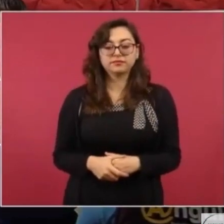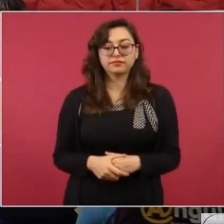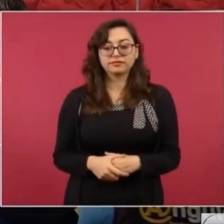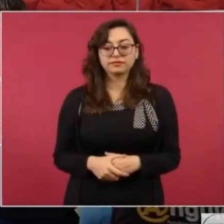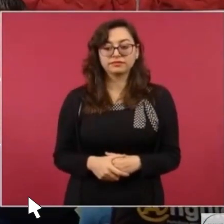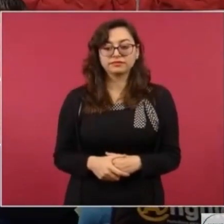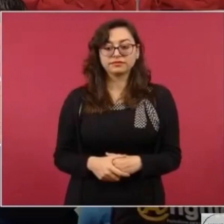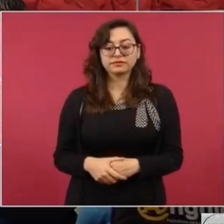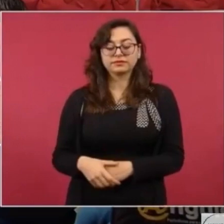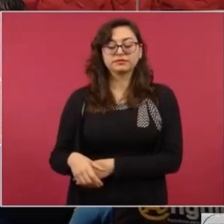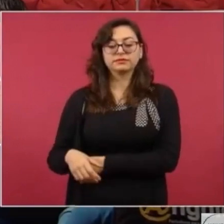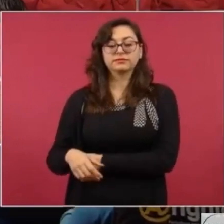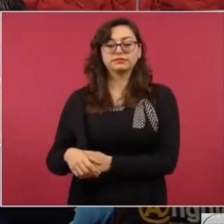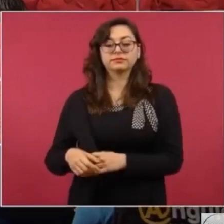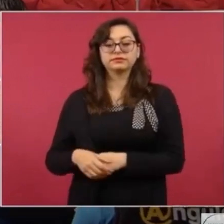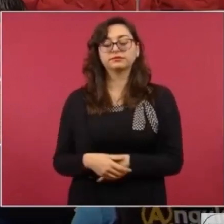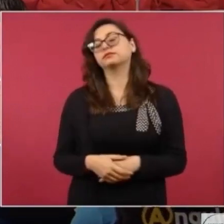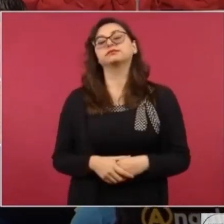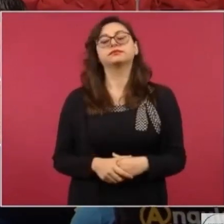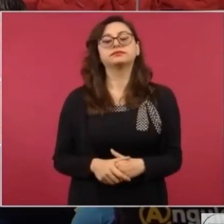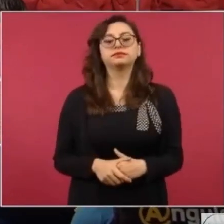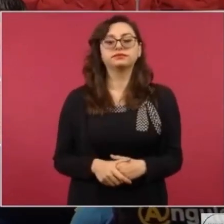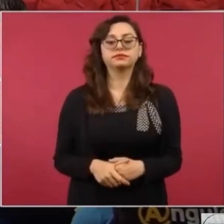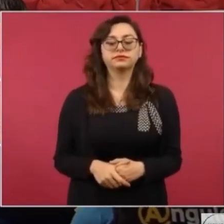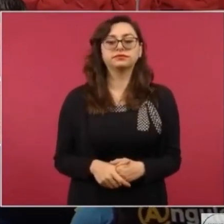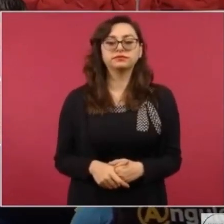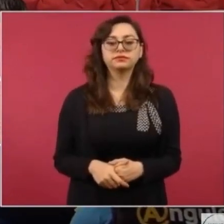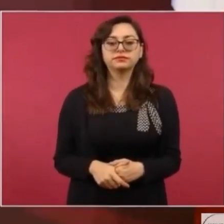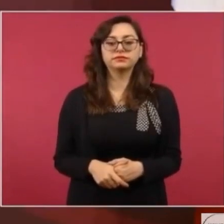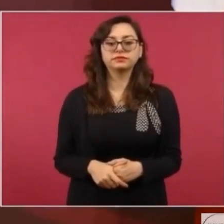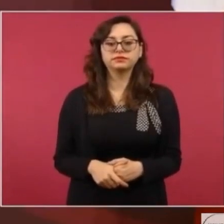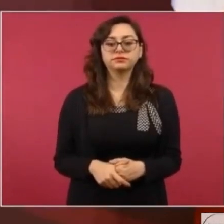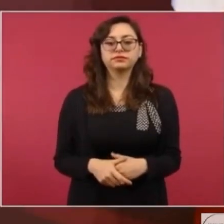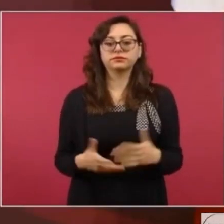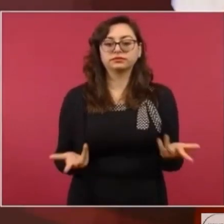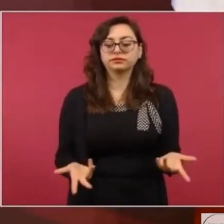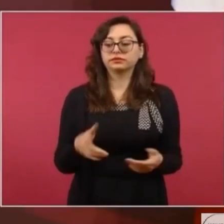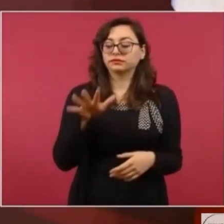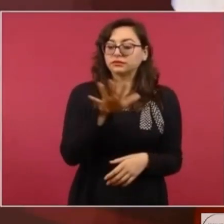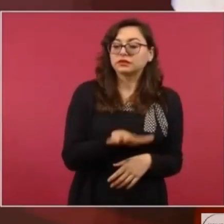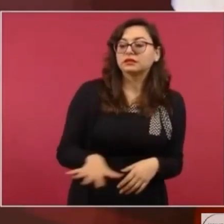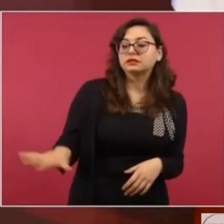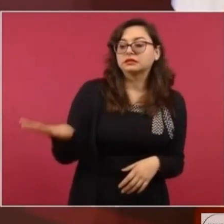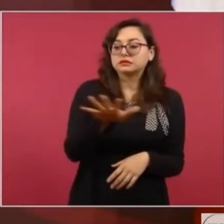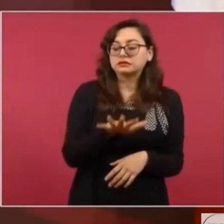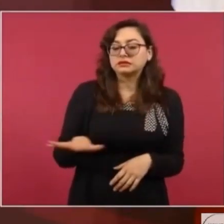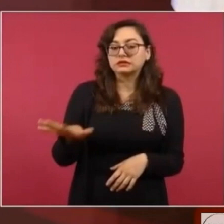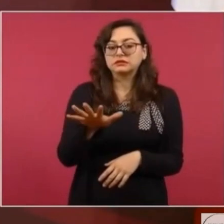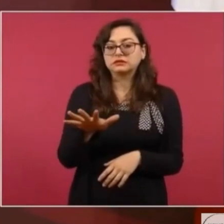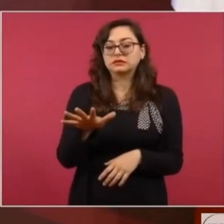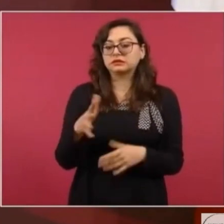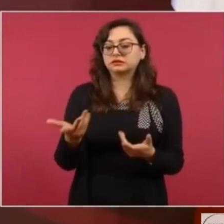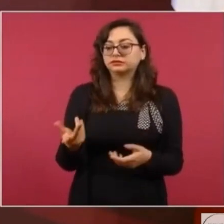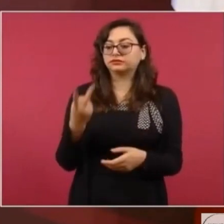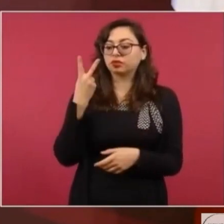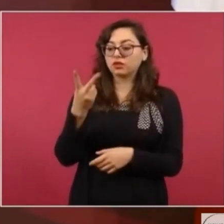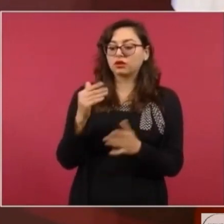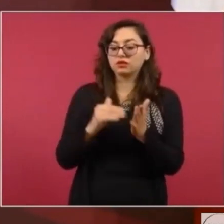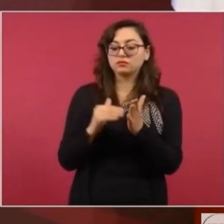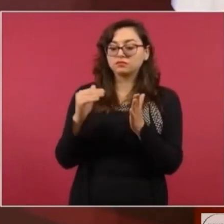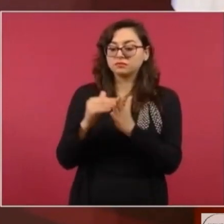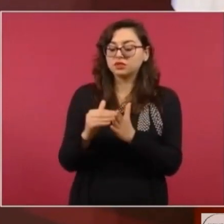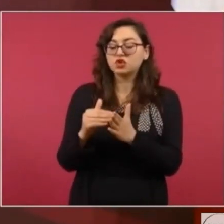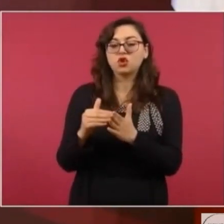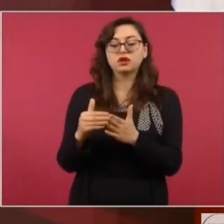que como les dije, aportaba 2 millones de barriles, ahora aporta